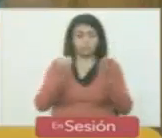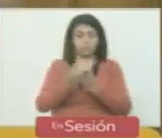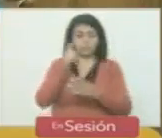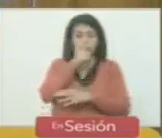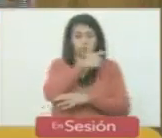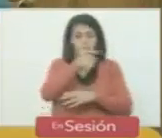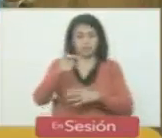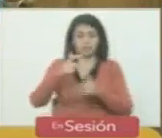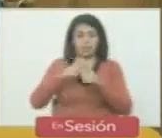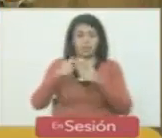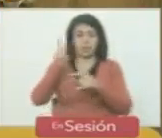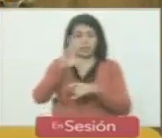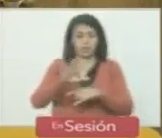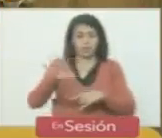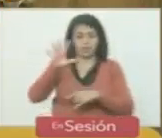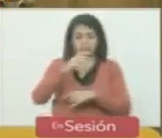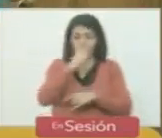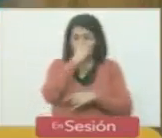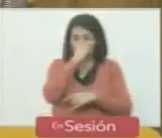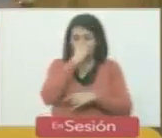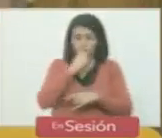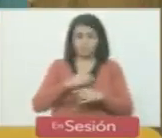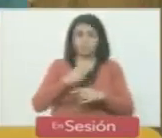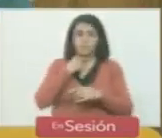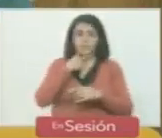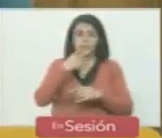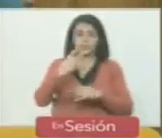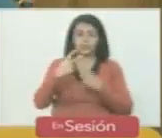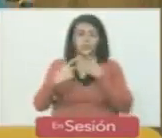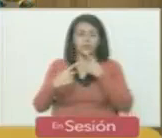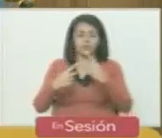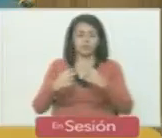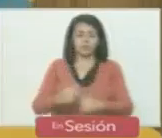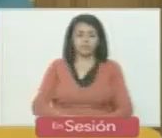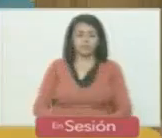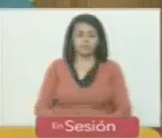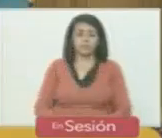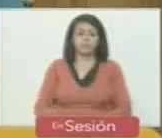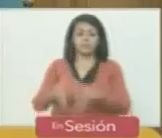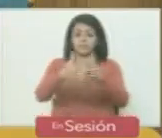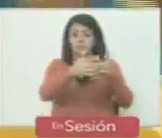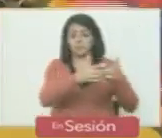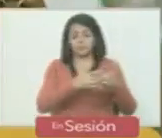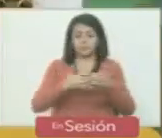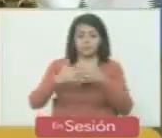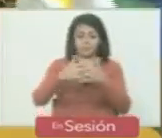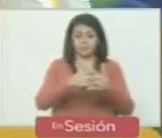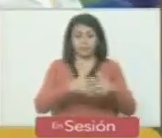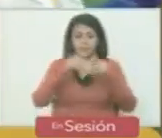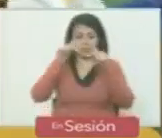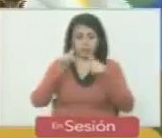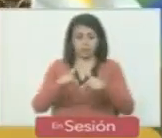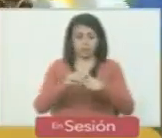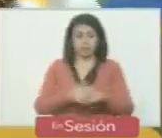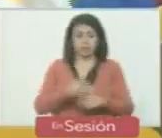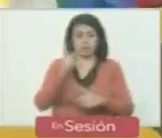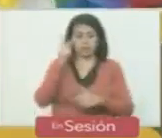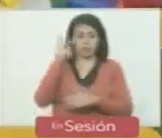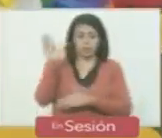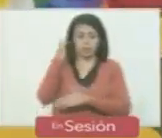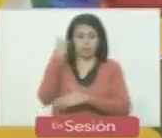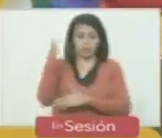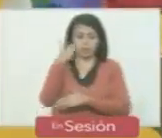pueblos indígenas de Venezuela, una voz para decirle al imperio norteamericano con estas dos